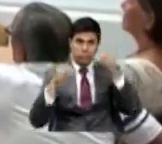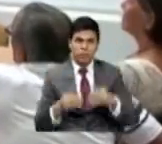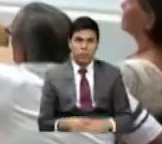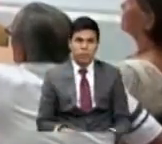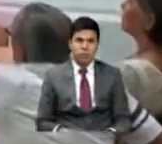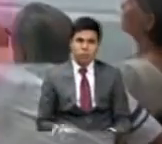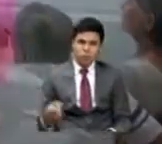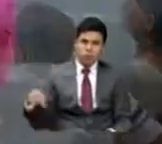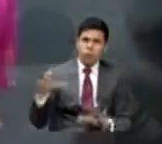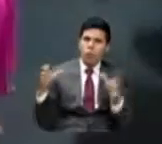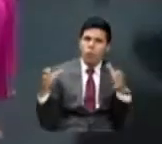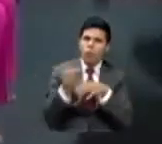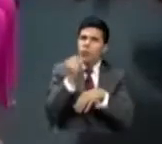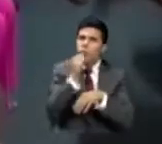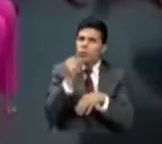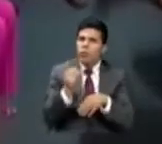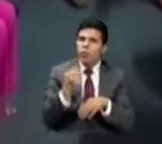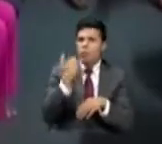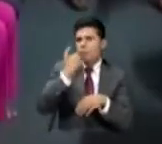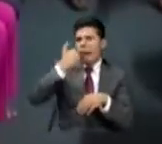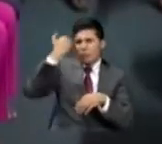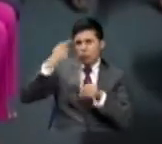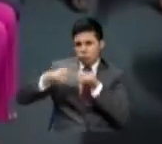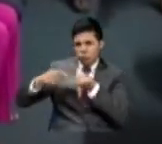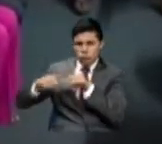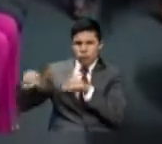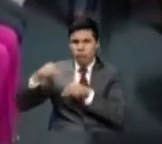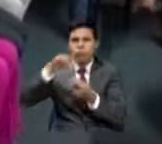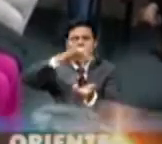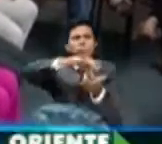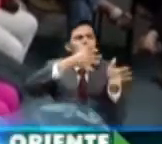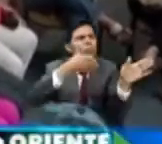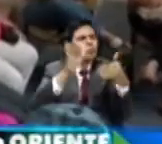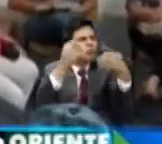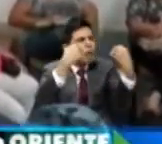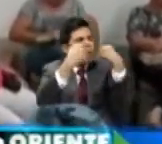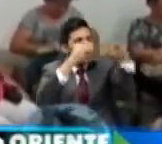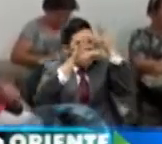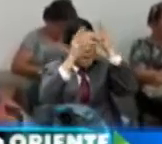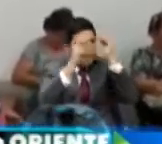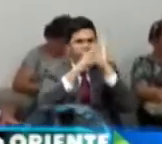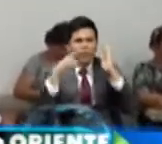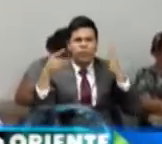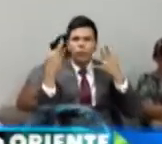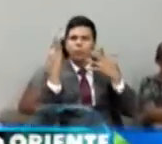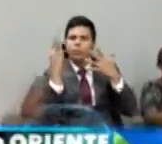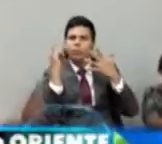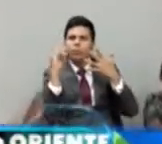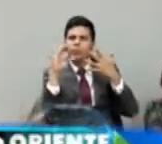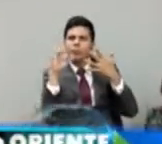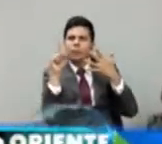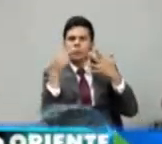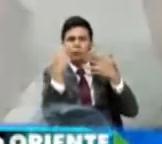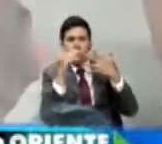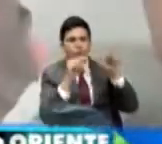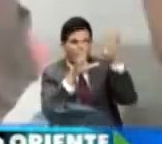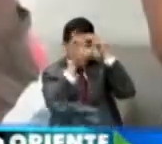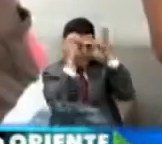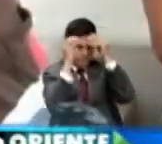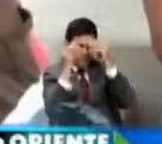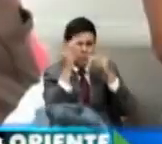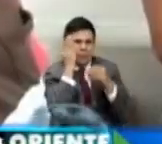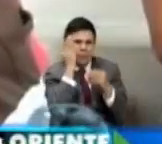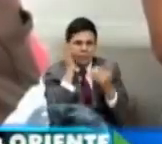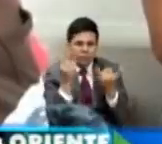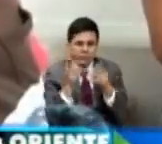Ellos son el grupo de adultos mayores que iniciaron el curso de alfabetización y aprendizaje de las TICs, con el fin de apropiarse de la web y de algunas